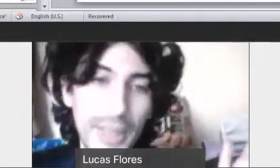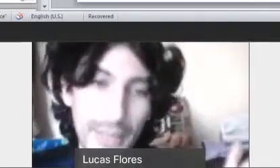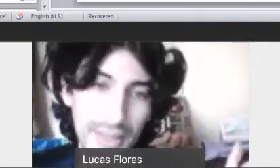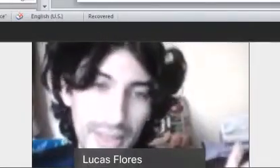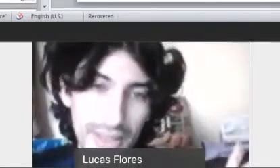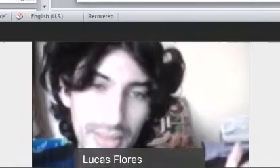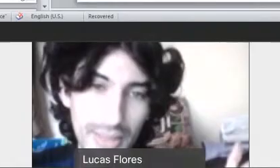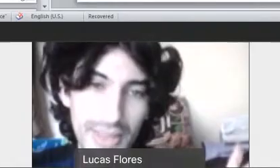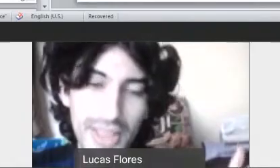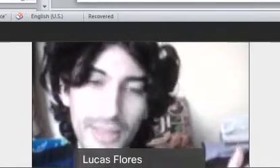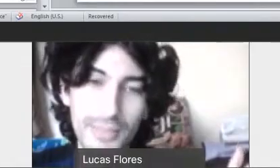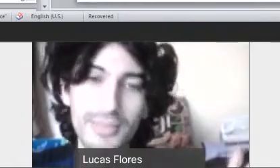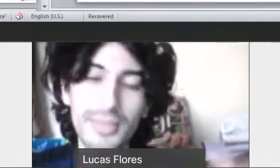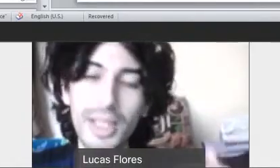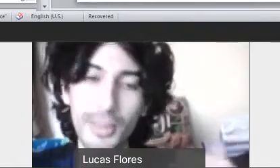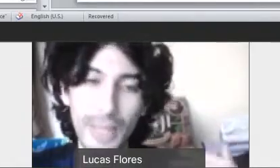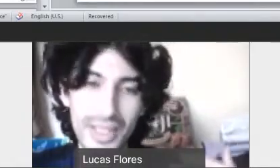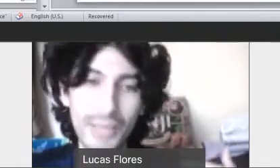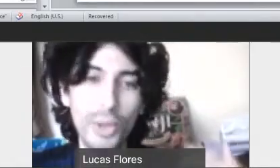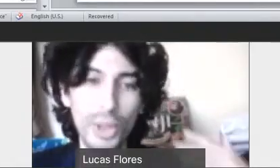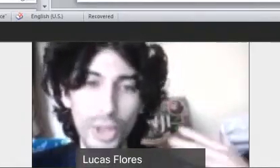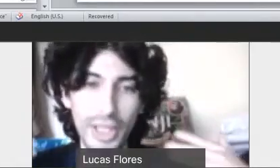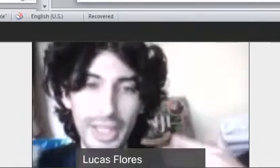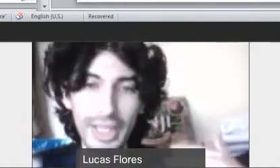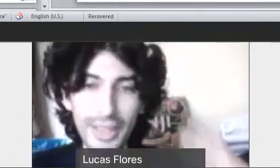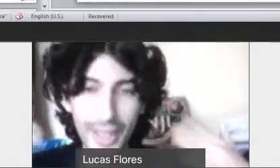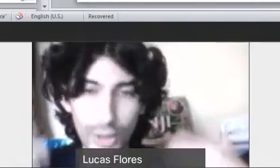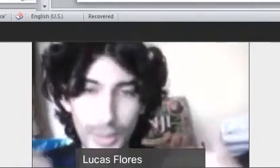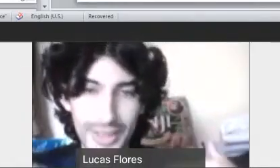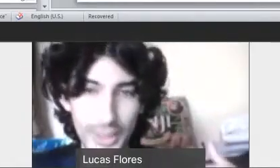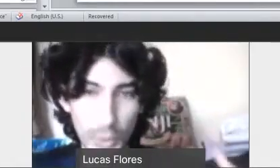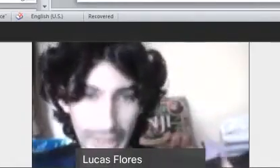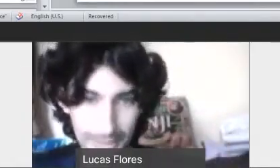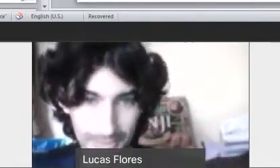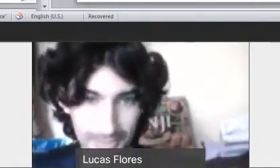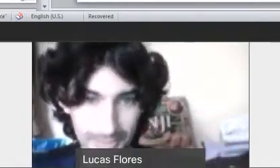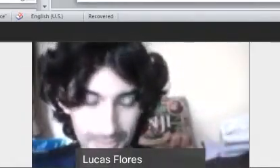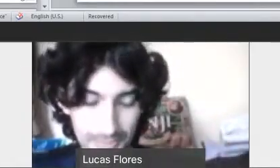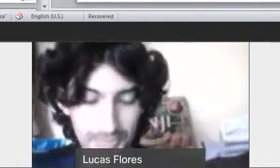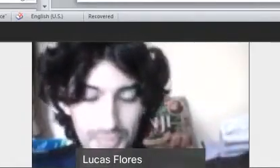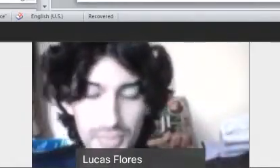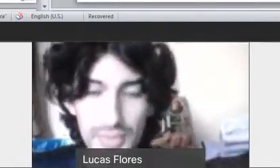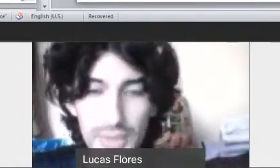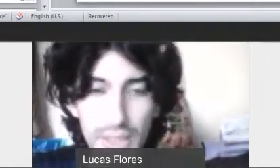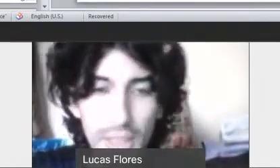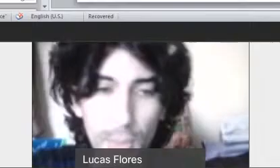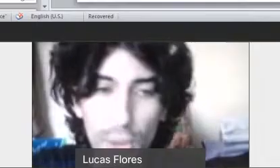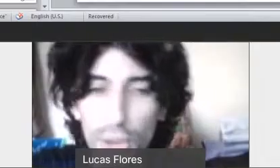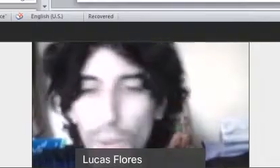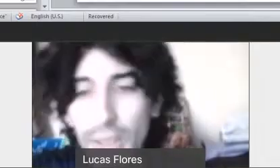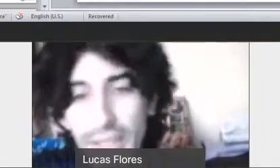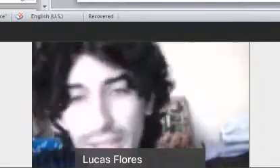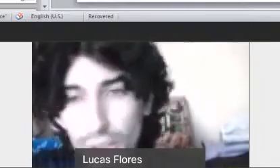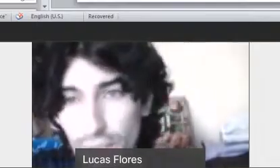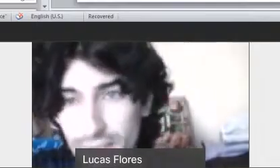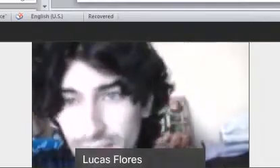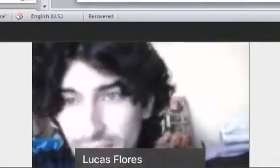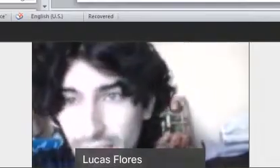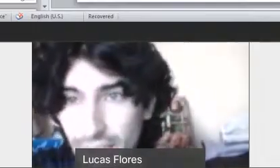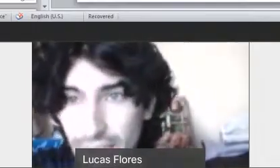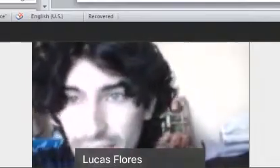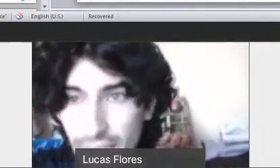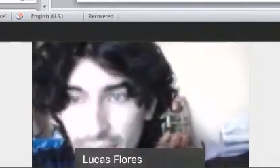sé previamente, ¿sí? Así que vayamos de lo general a lo particular. ¿Mm? Bueno, esto como